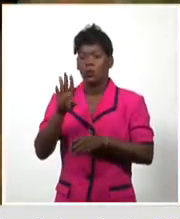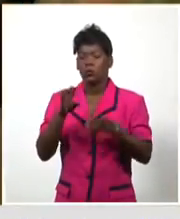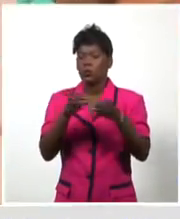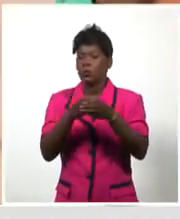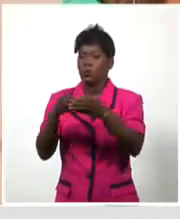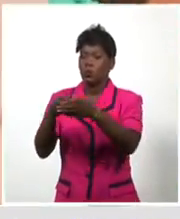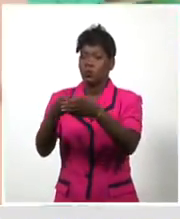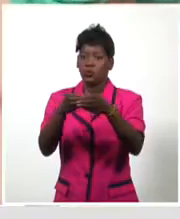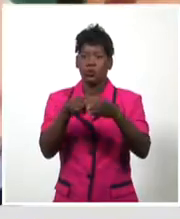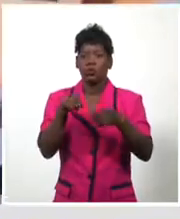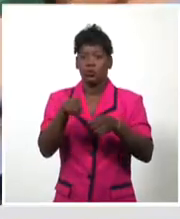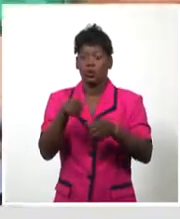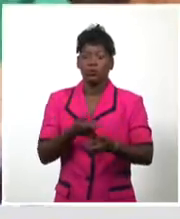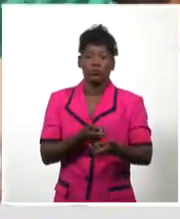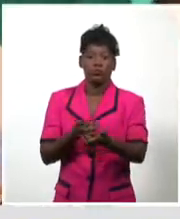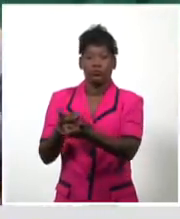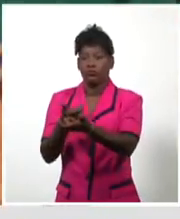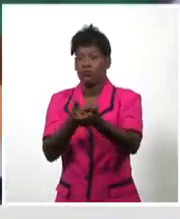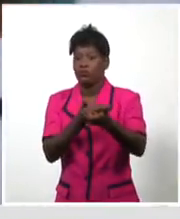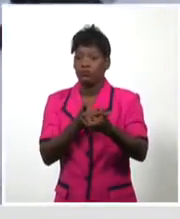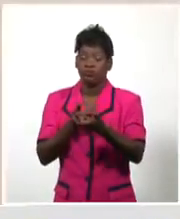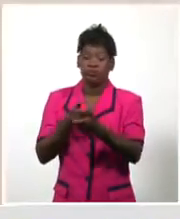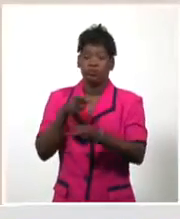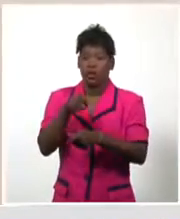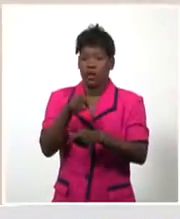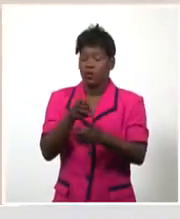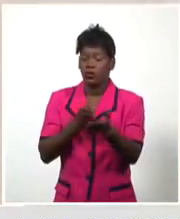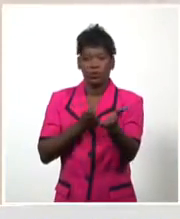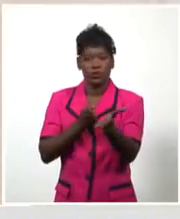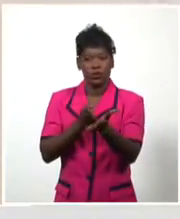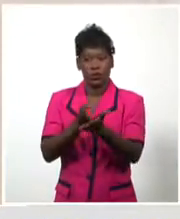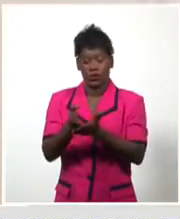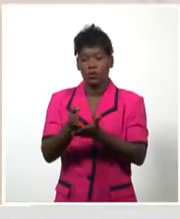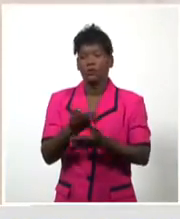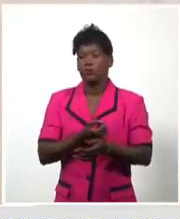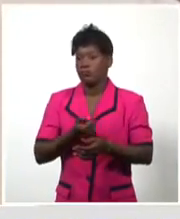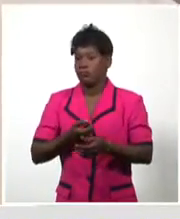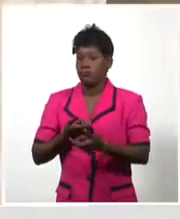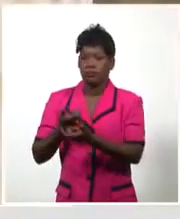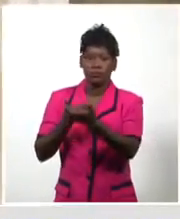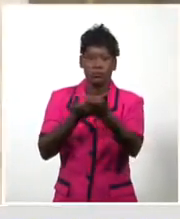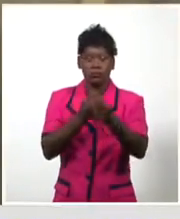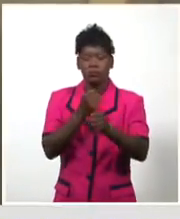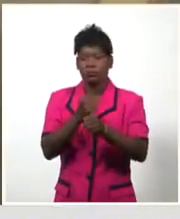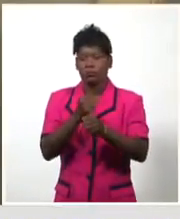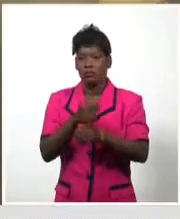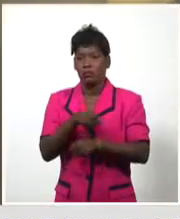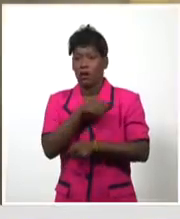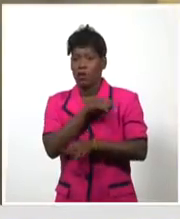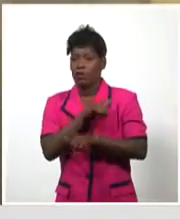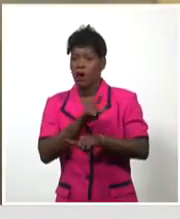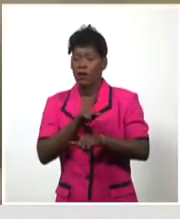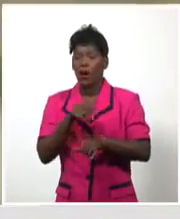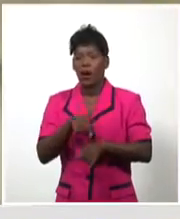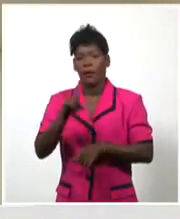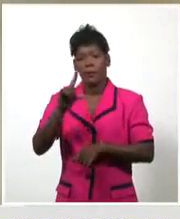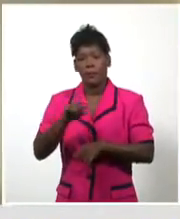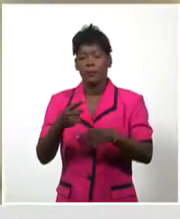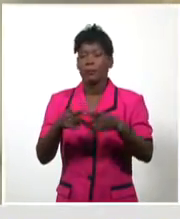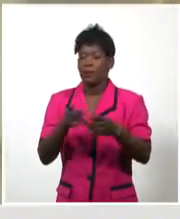ciudad capital, donde la campaña antivectorial continúa, aunque no de manera intensiva como en meses anteriores. Ahora se trabaja